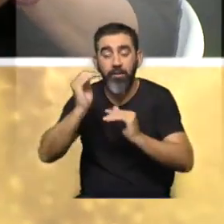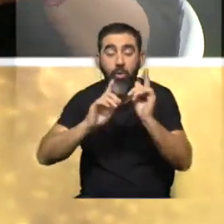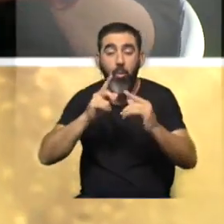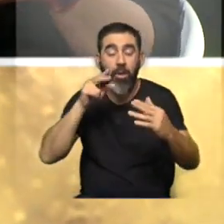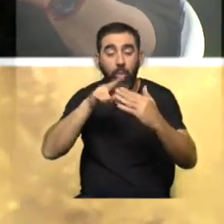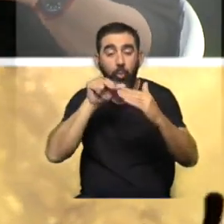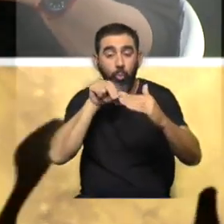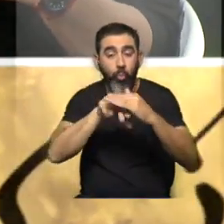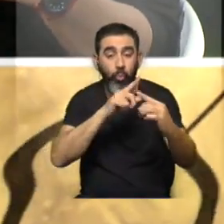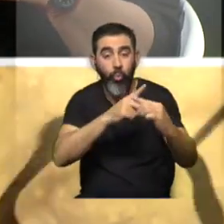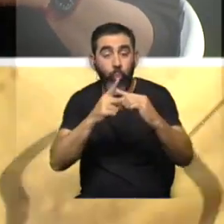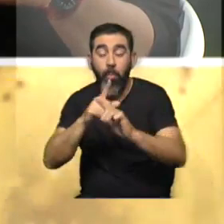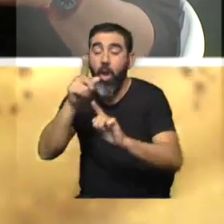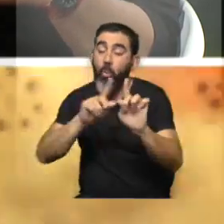no,